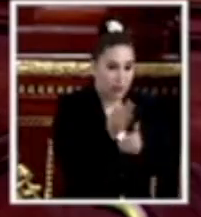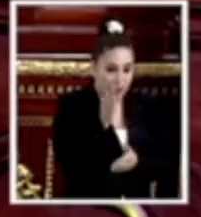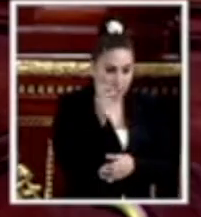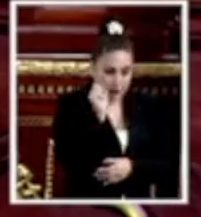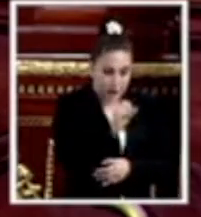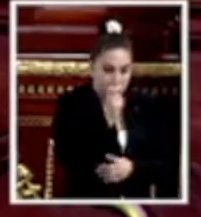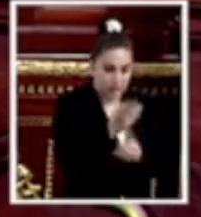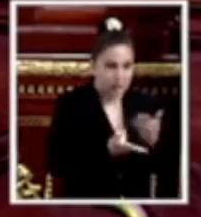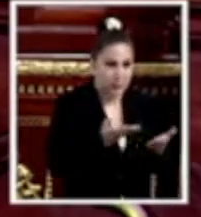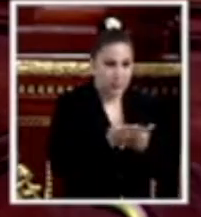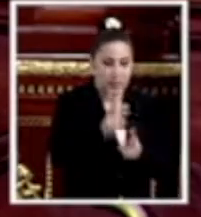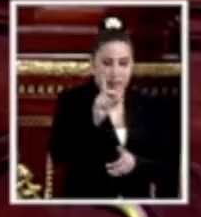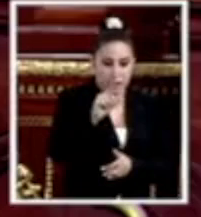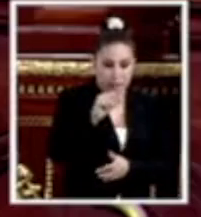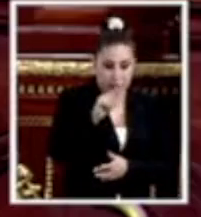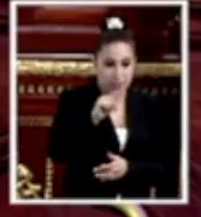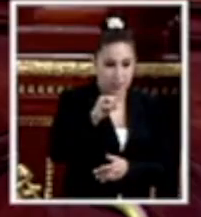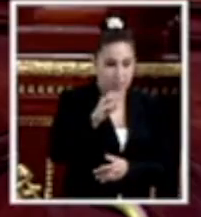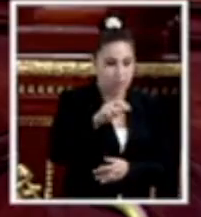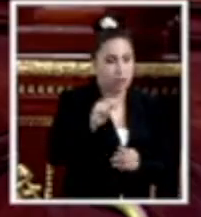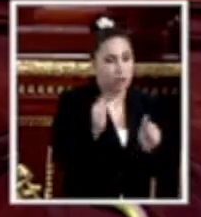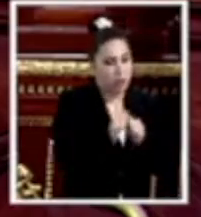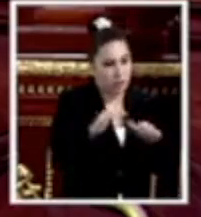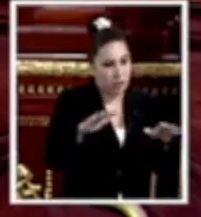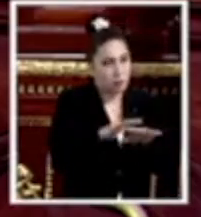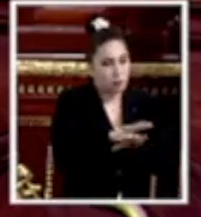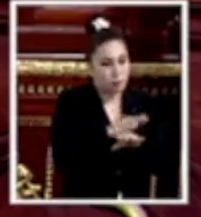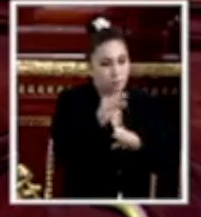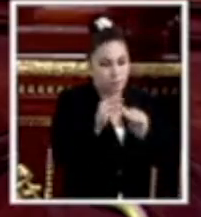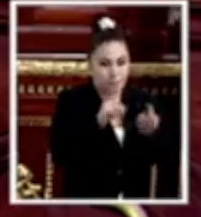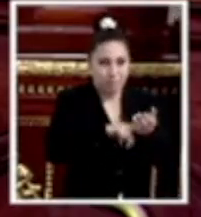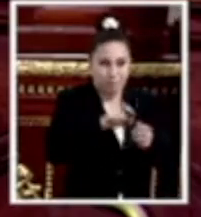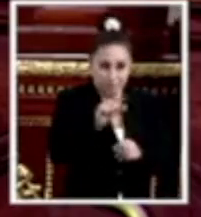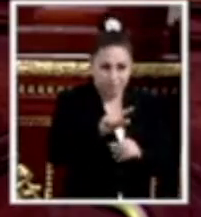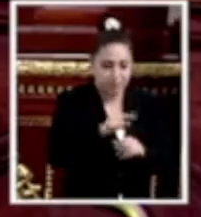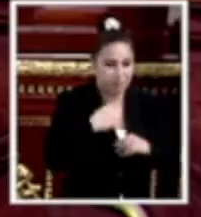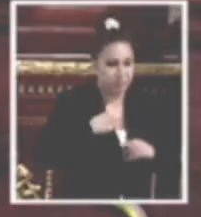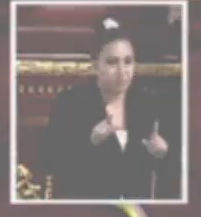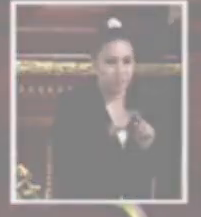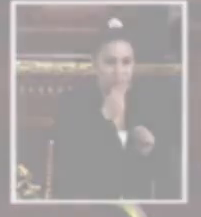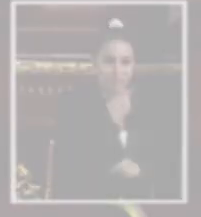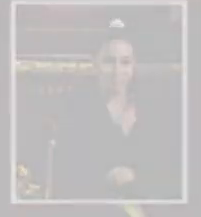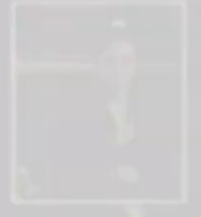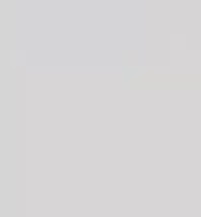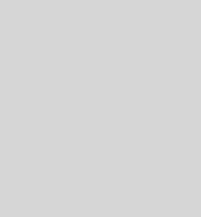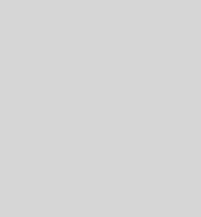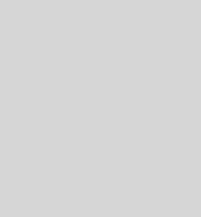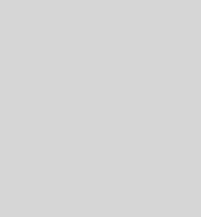de este dictamen con modificación. Es cuanto, diputado presidente.